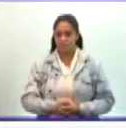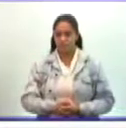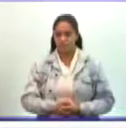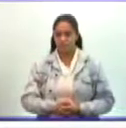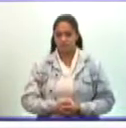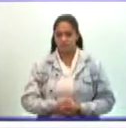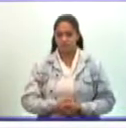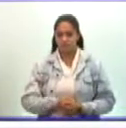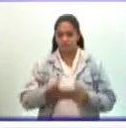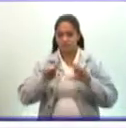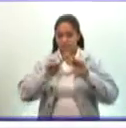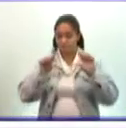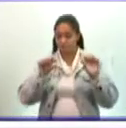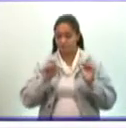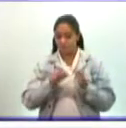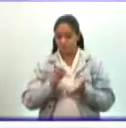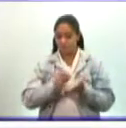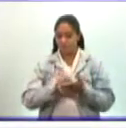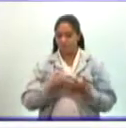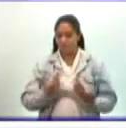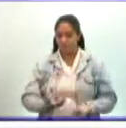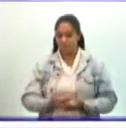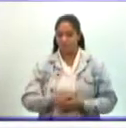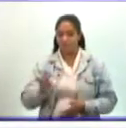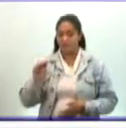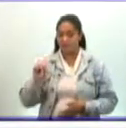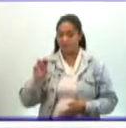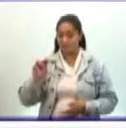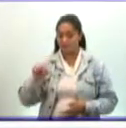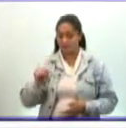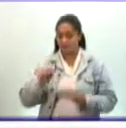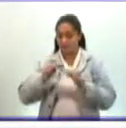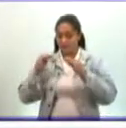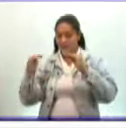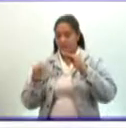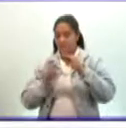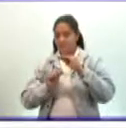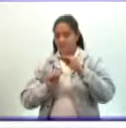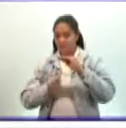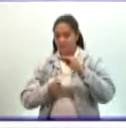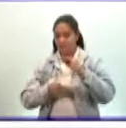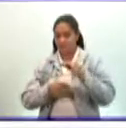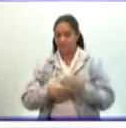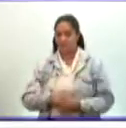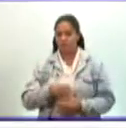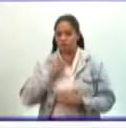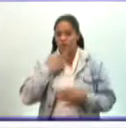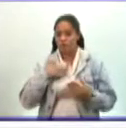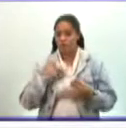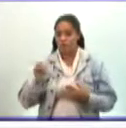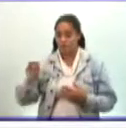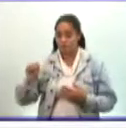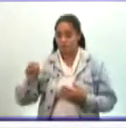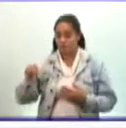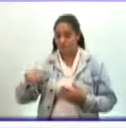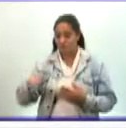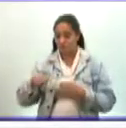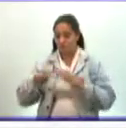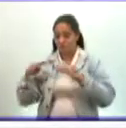te quedaría MN es a NP como MQ es a